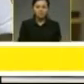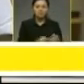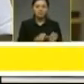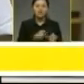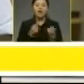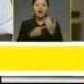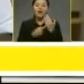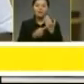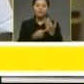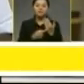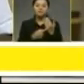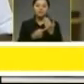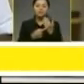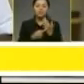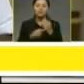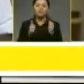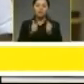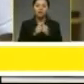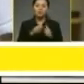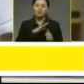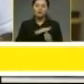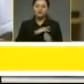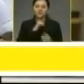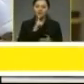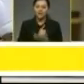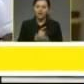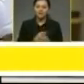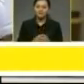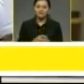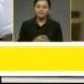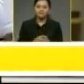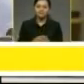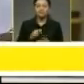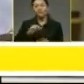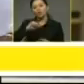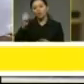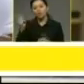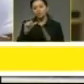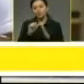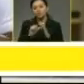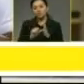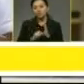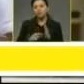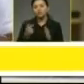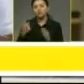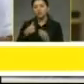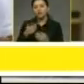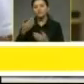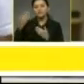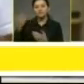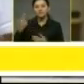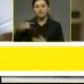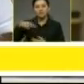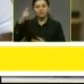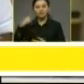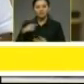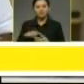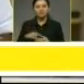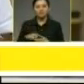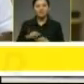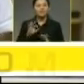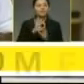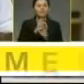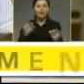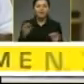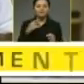que la afirmación fue hecha con malicia real. Y otro artículo que ya presenté el otro día, pero lo vuelvo a presentar, nadie será privado de su